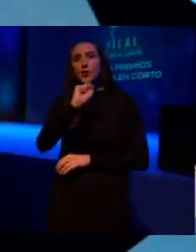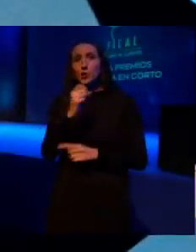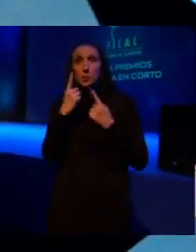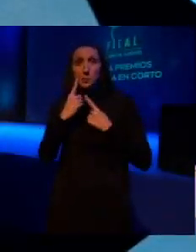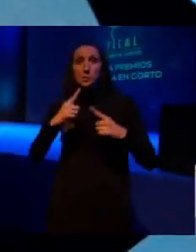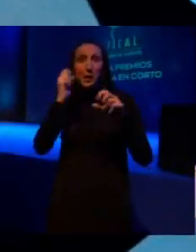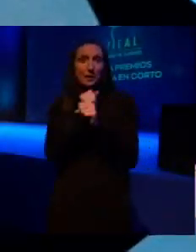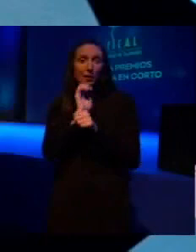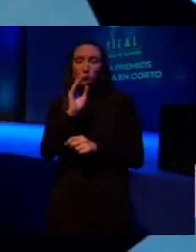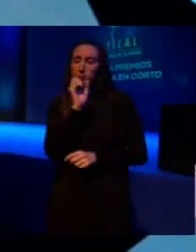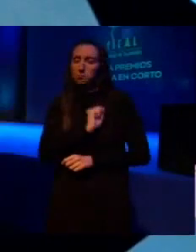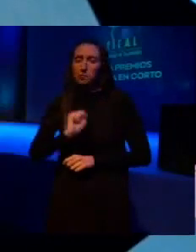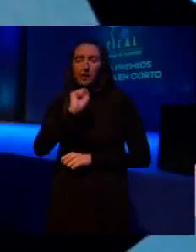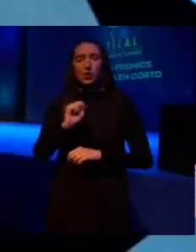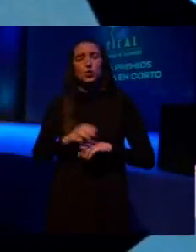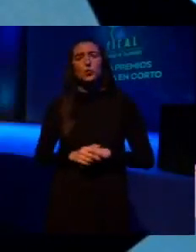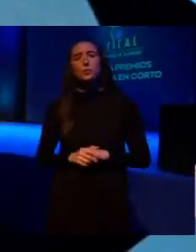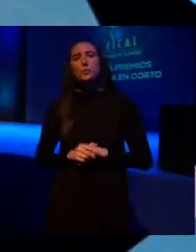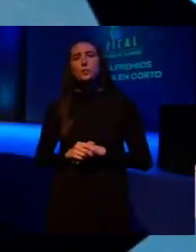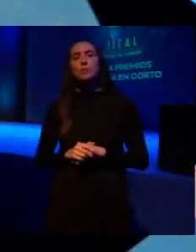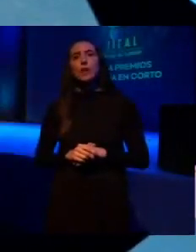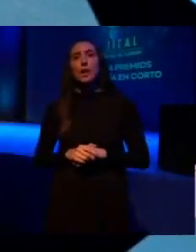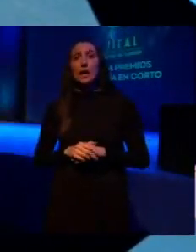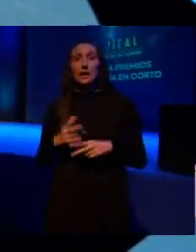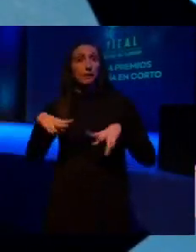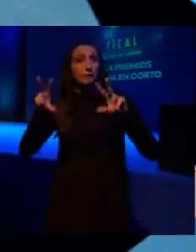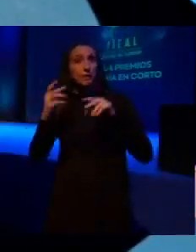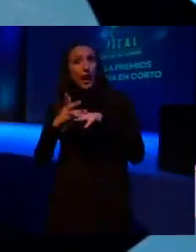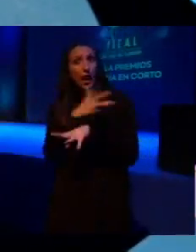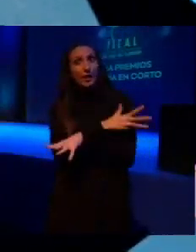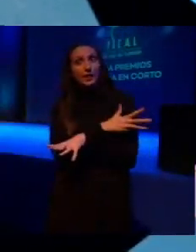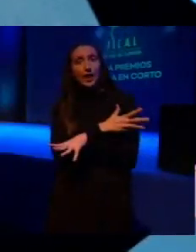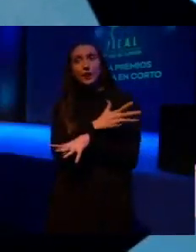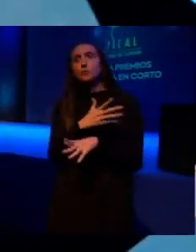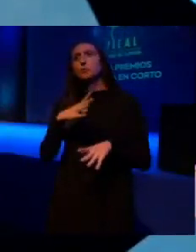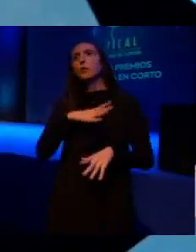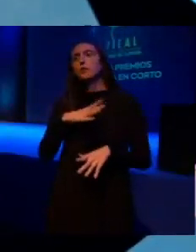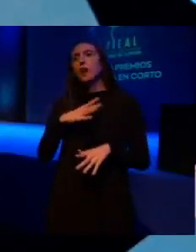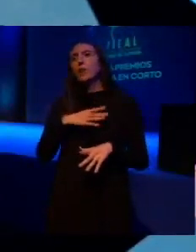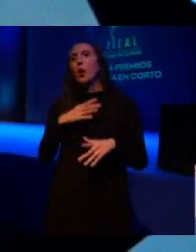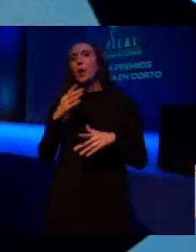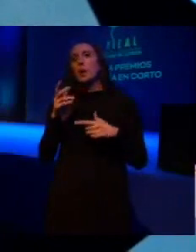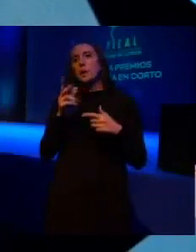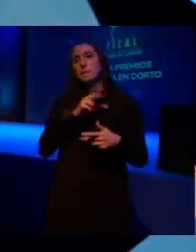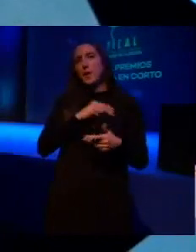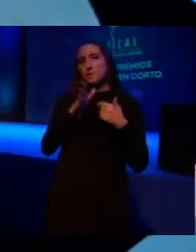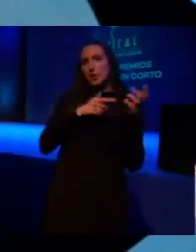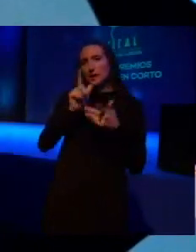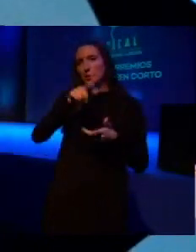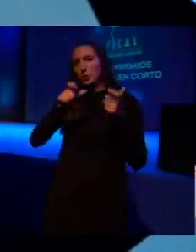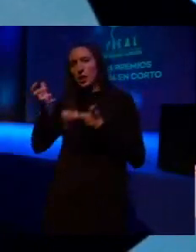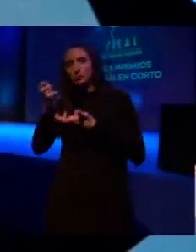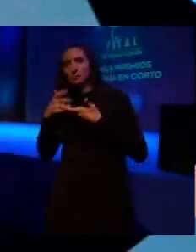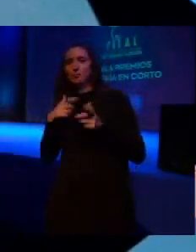Francisco Viruega, sin lugar a dudas. Antes de irnos, sí que voy a pedir, por favor, que vayáis subiendo entregadores, ganadores, para hacer esa foto de